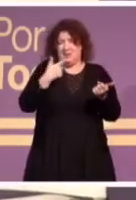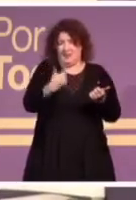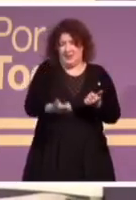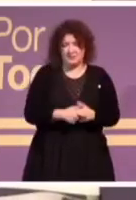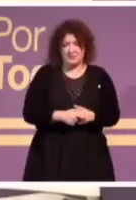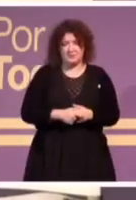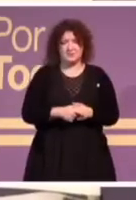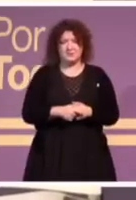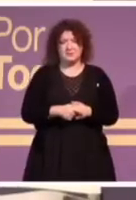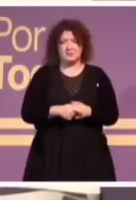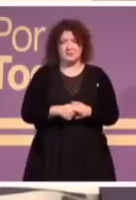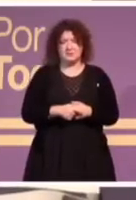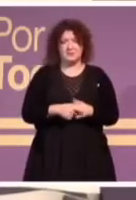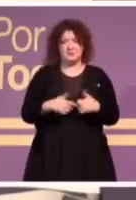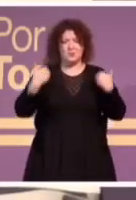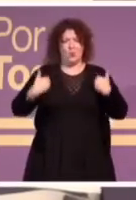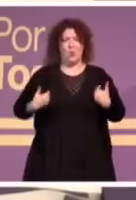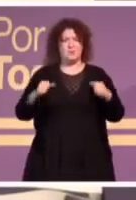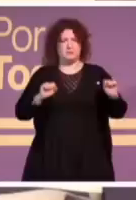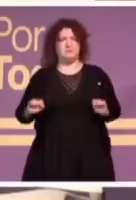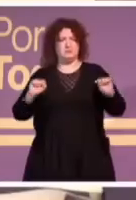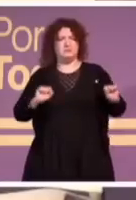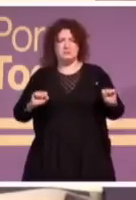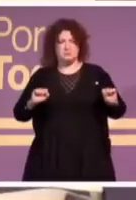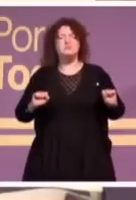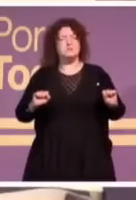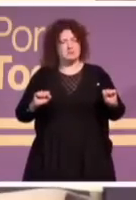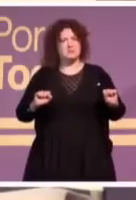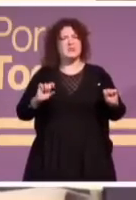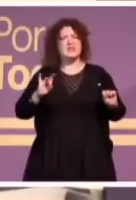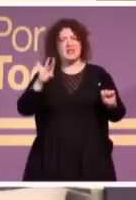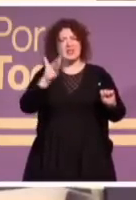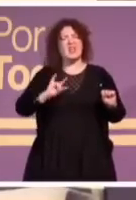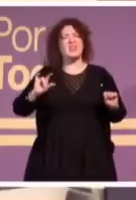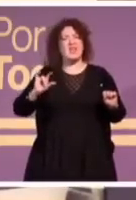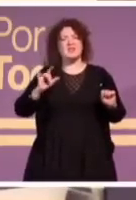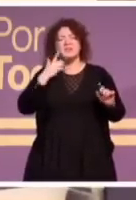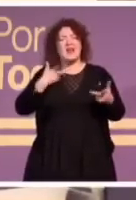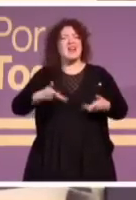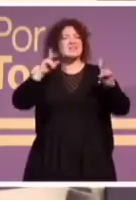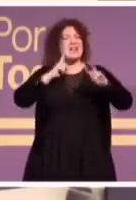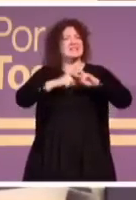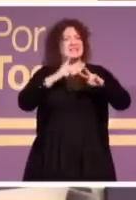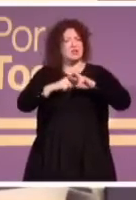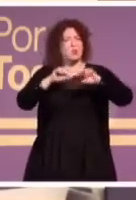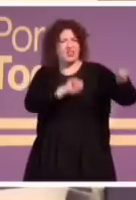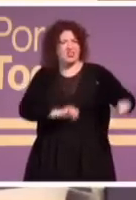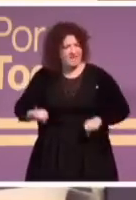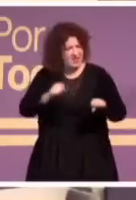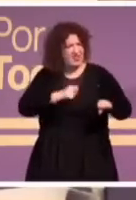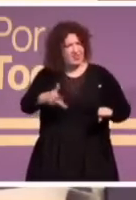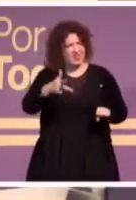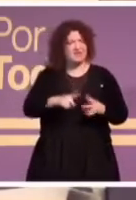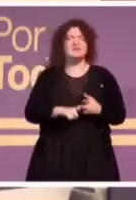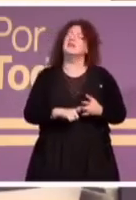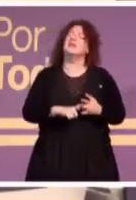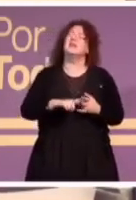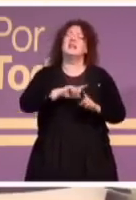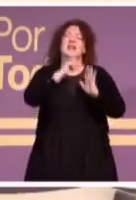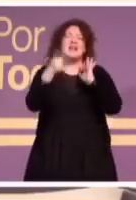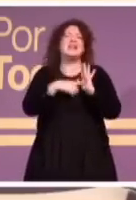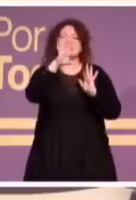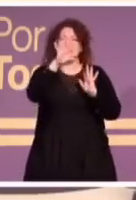durante los últimos 15 días para defender el derecho a la libertad sexual y para defender la ley del solo sí es